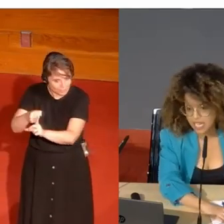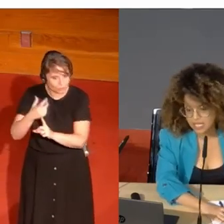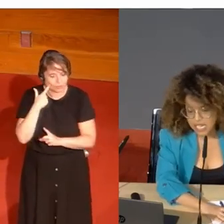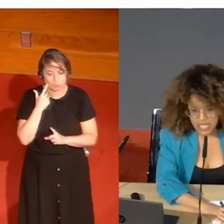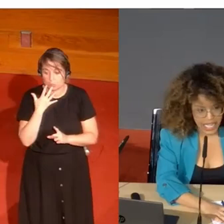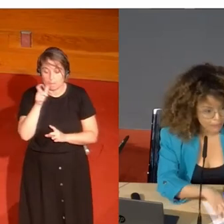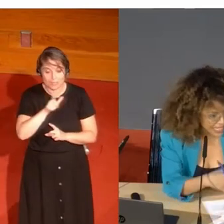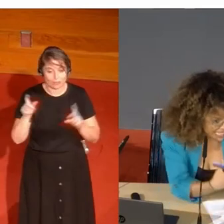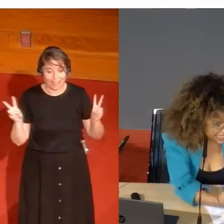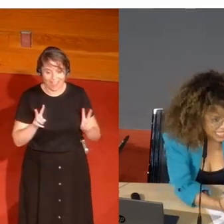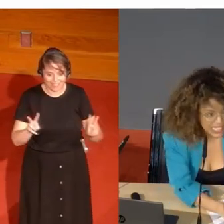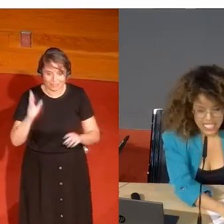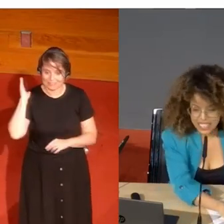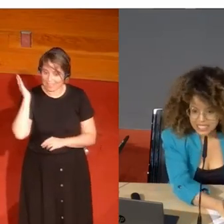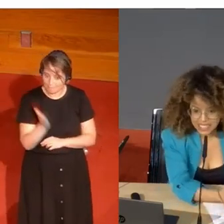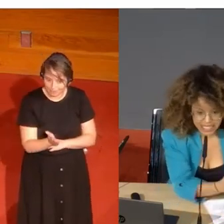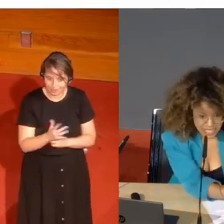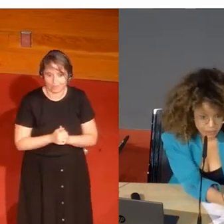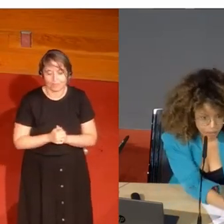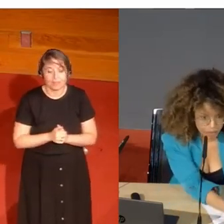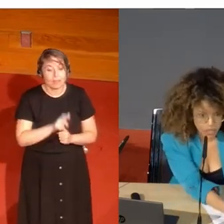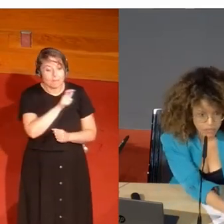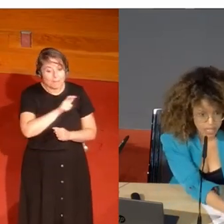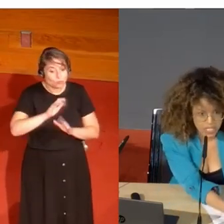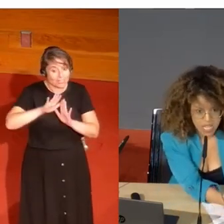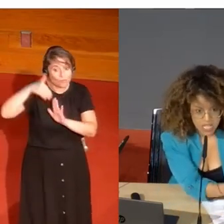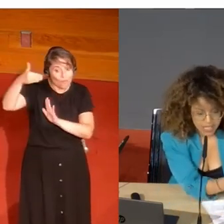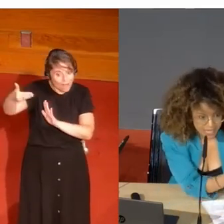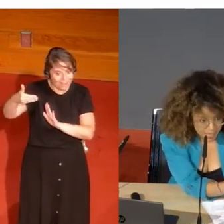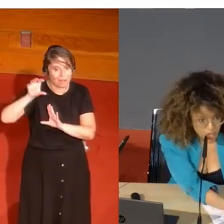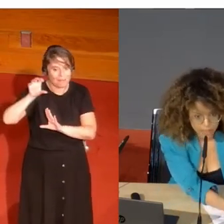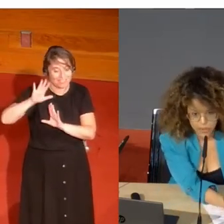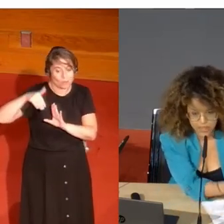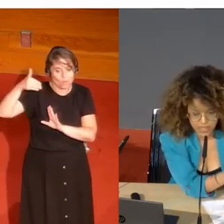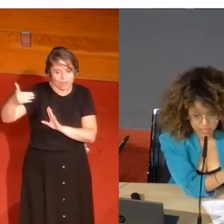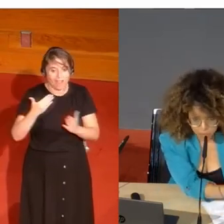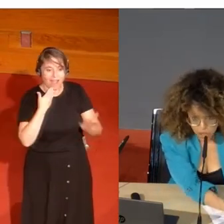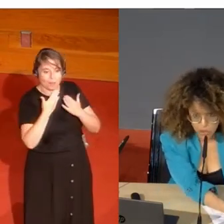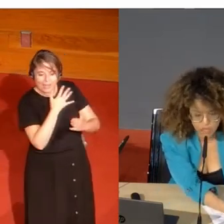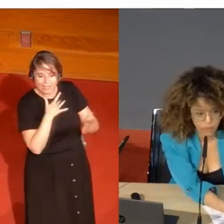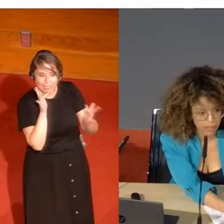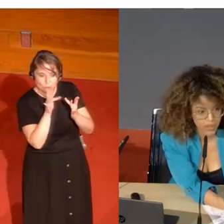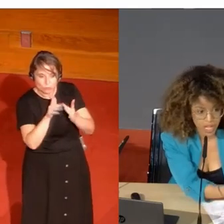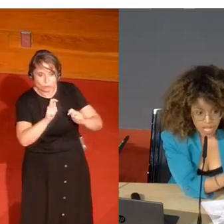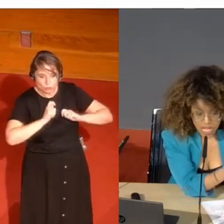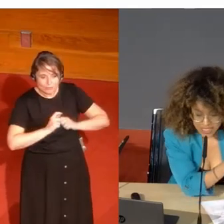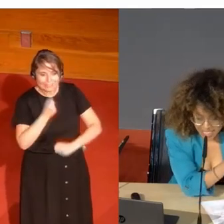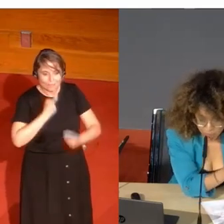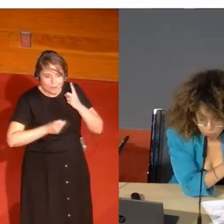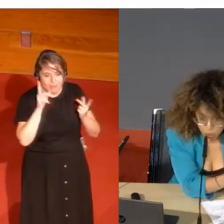activistas eh amenaza la gente que está fuera muchas veces y que queremos hablar con ella que queremos que nos dé